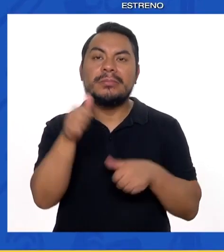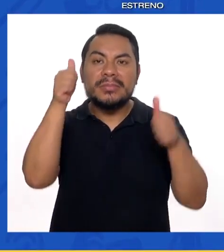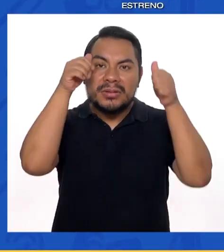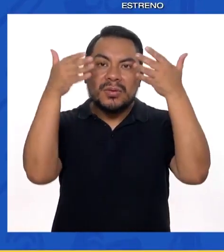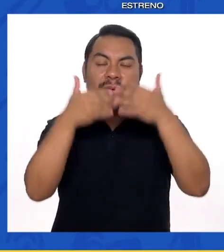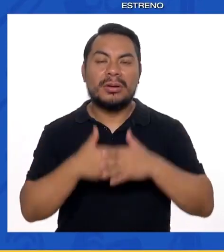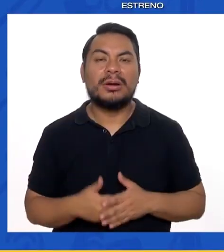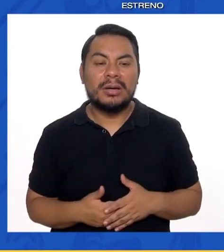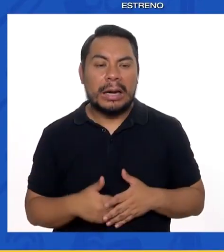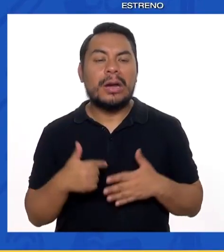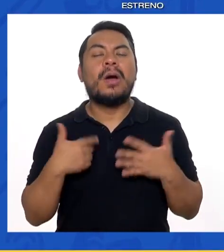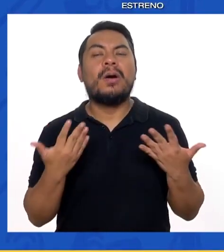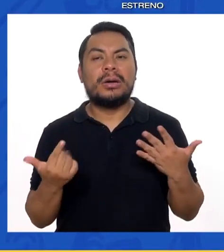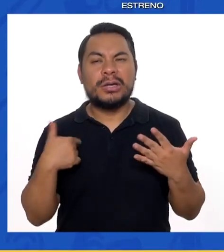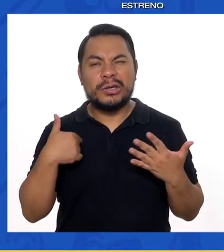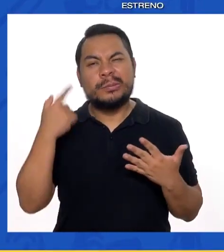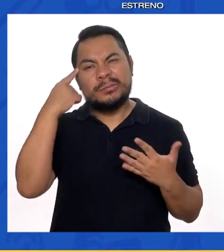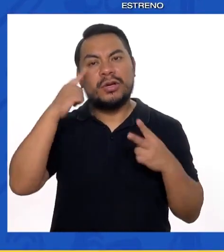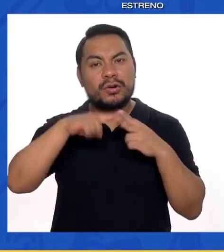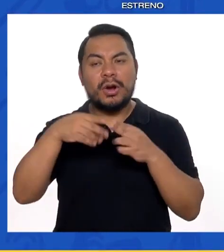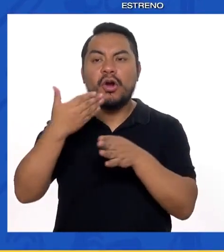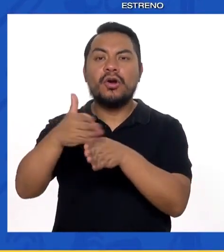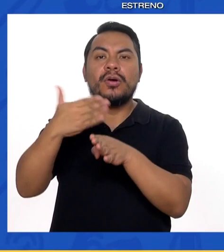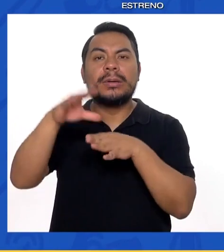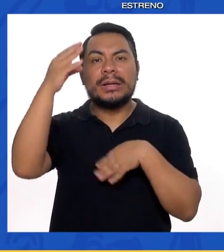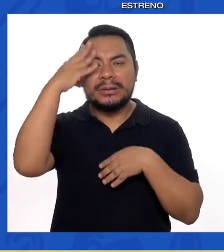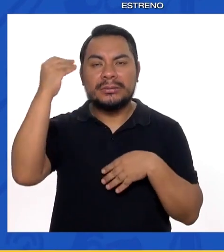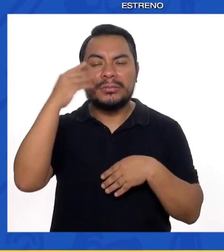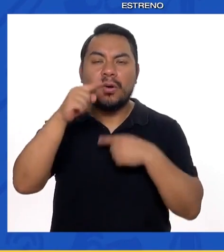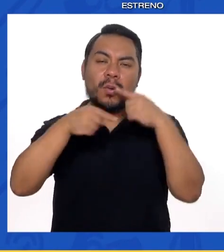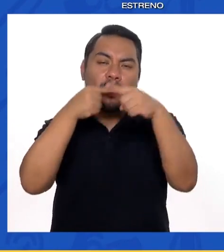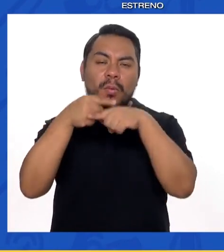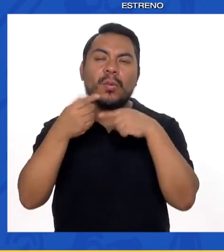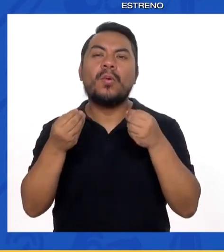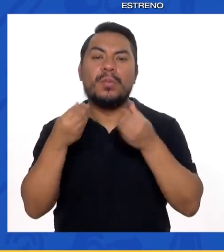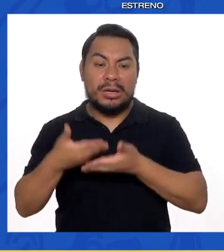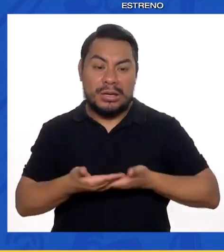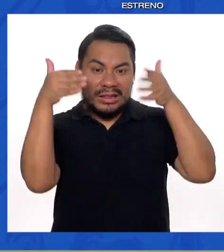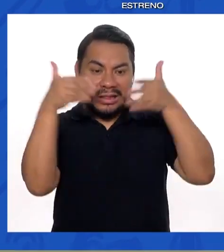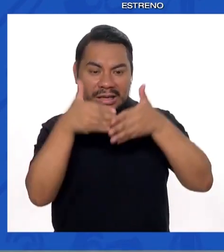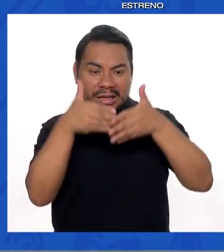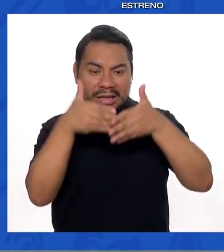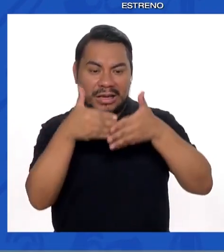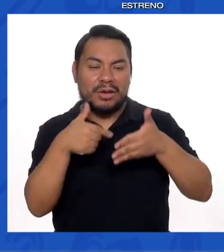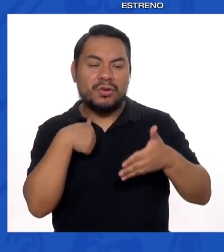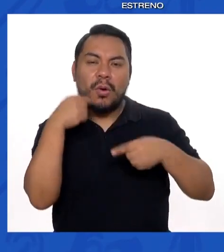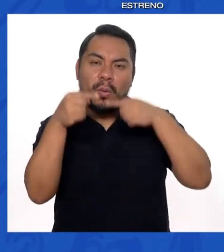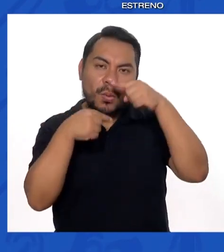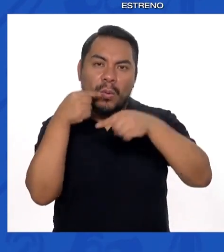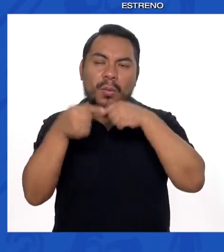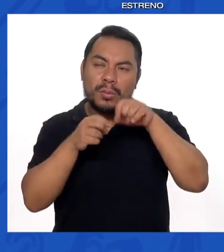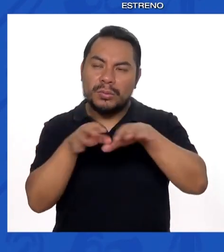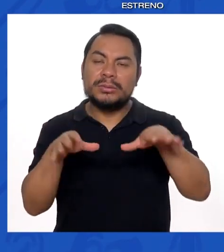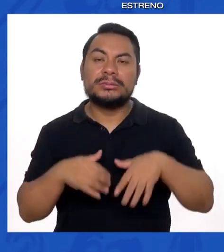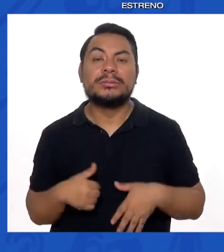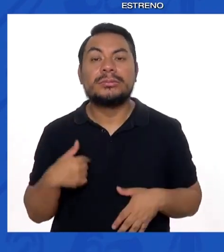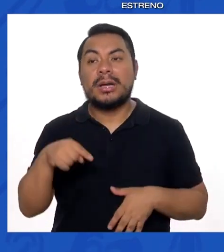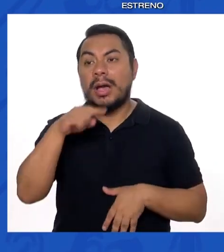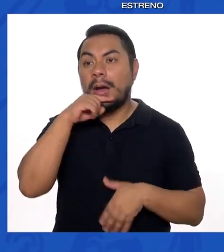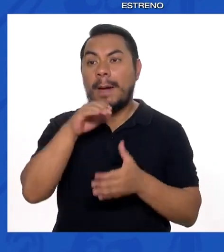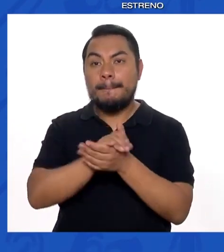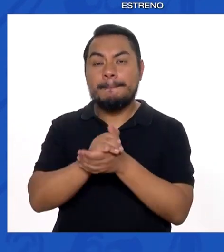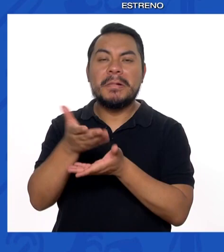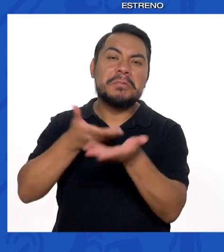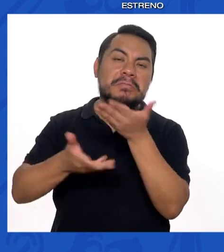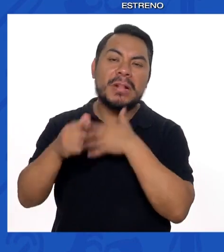autismo. Empecé a compartir experiencias y a contar un poco de todo lo que llevaba a tener un hijo con esa condición. Y llegué a una amiga mía